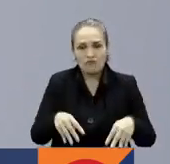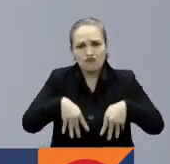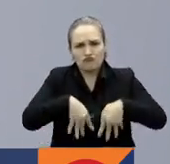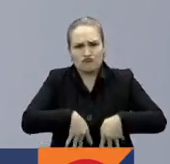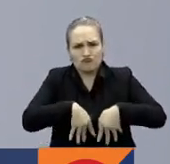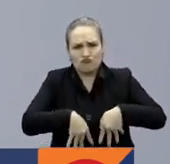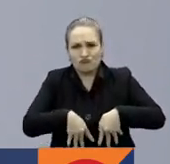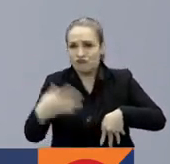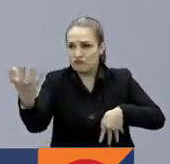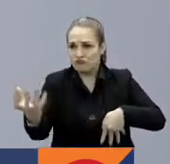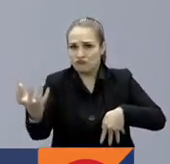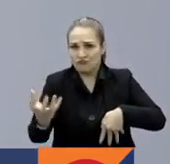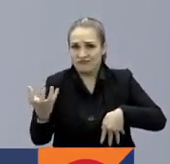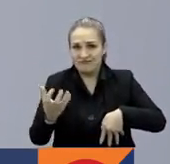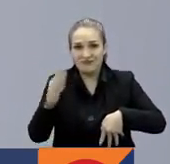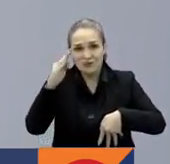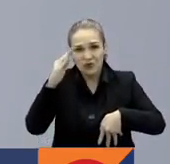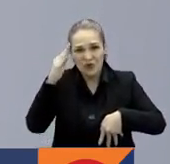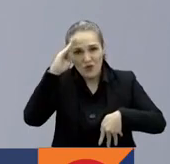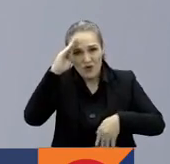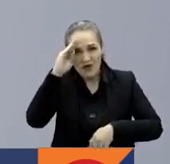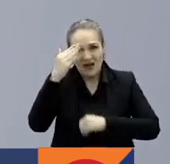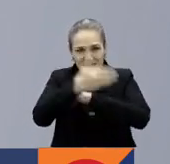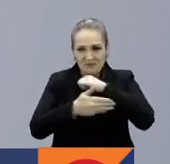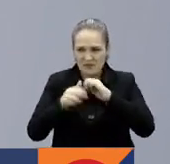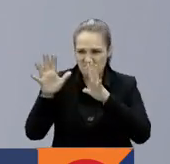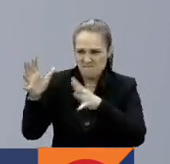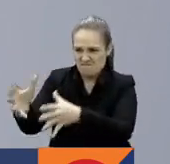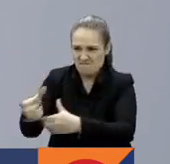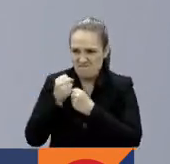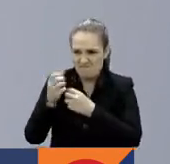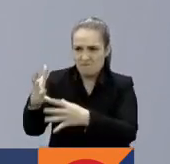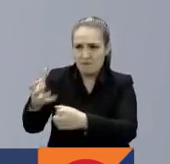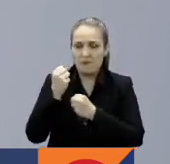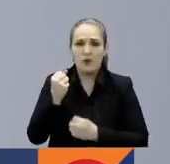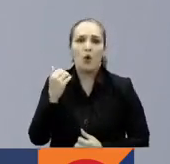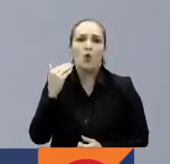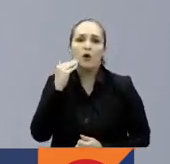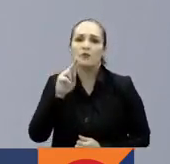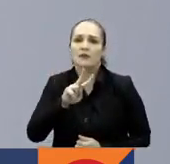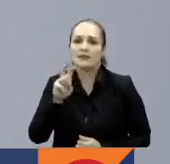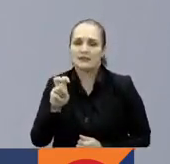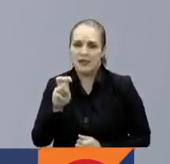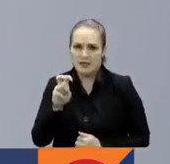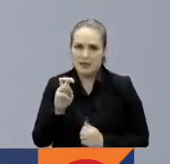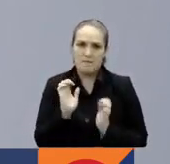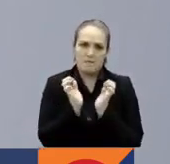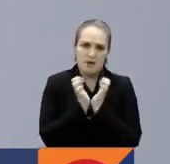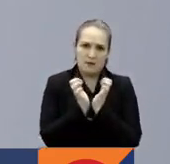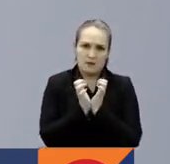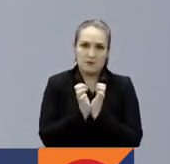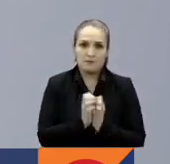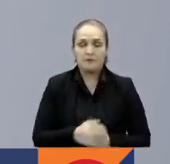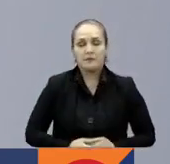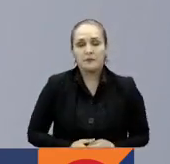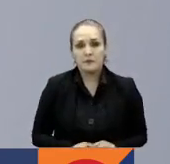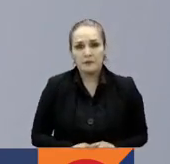los responsables de varios delitos. Los hechos ocurrieron el pasado 27 de mayo en la vía Cali-Palmira.